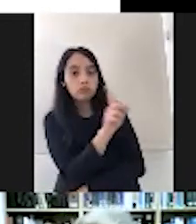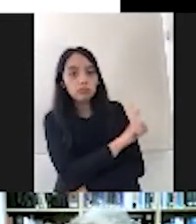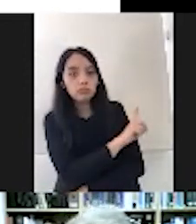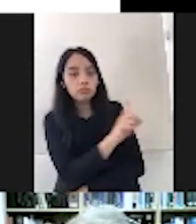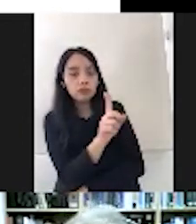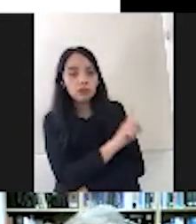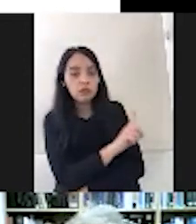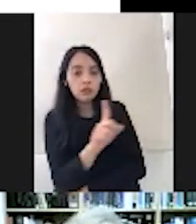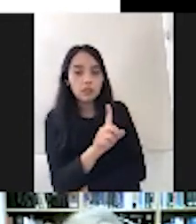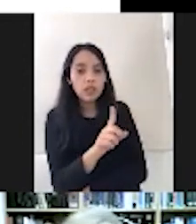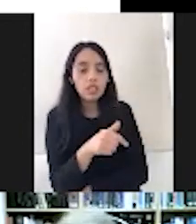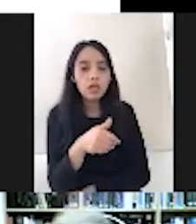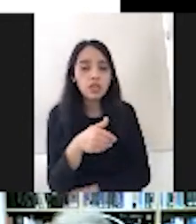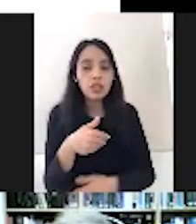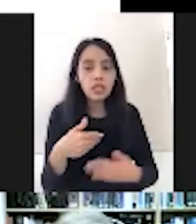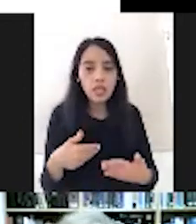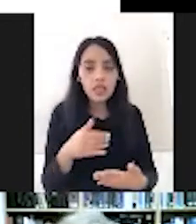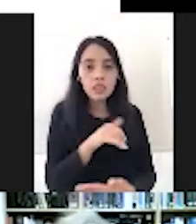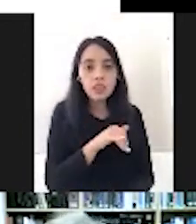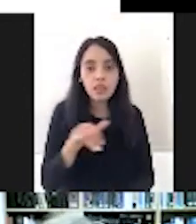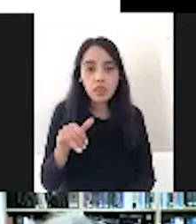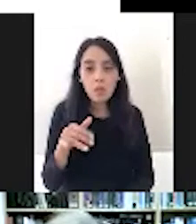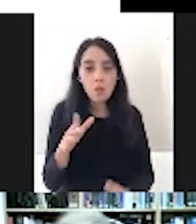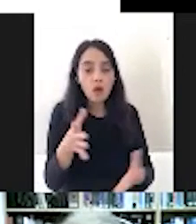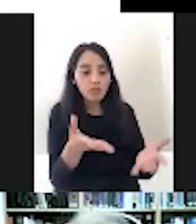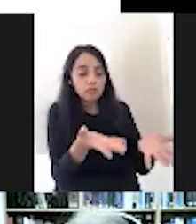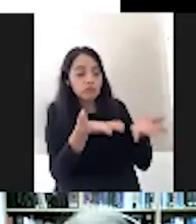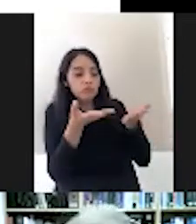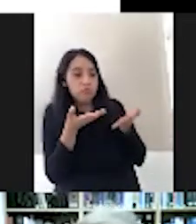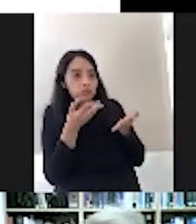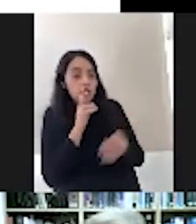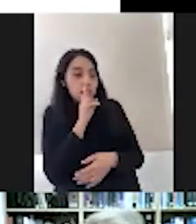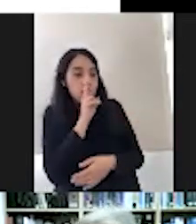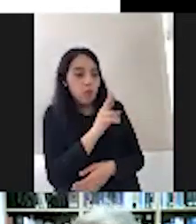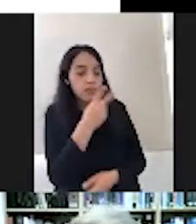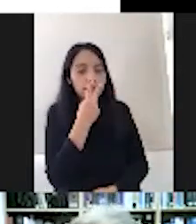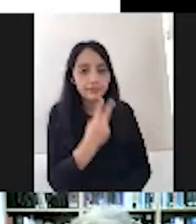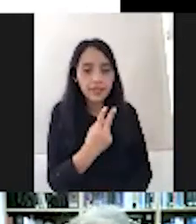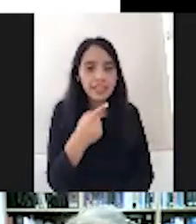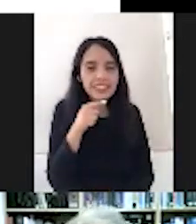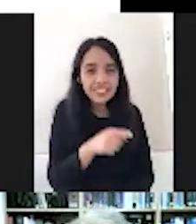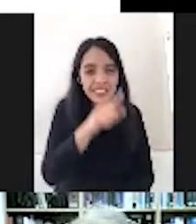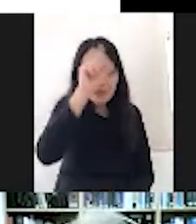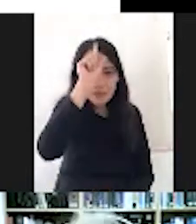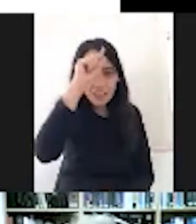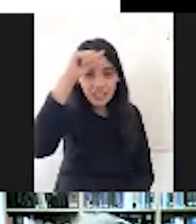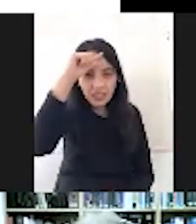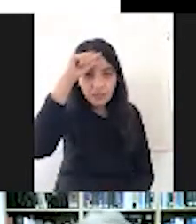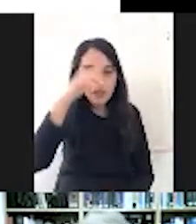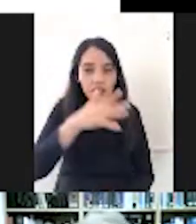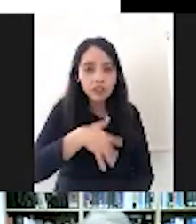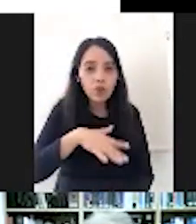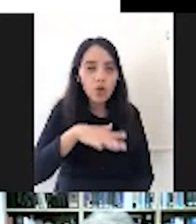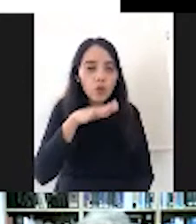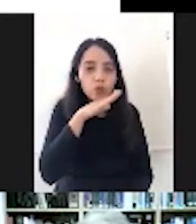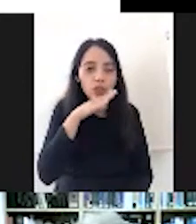luego entonces presenta un estímulo y uno ve la respuesta. Y es este paradigma el que hemos usado por décadas,